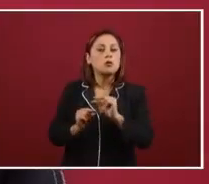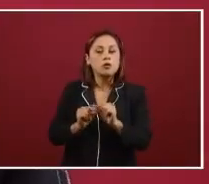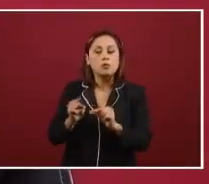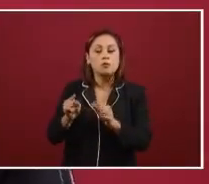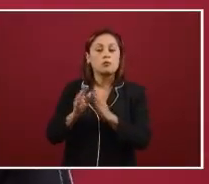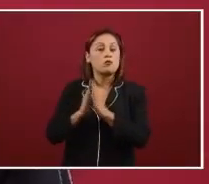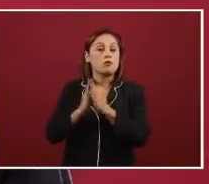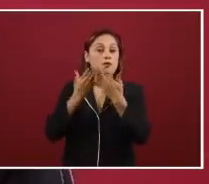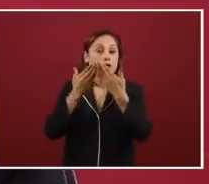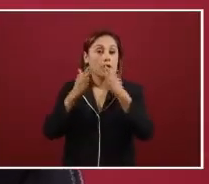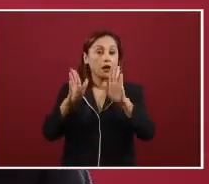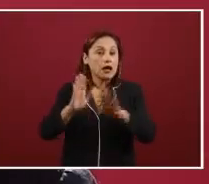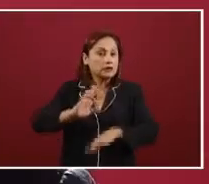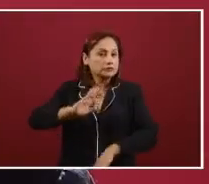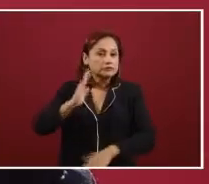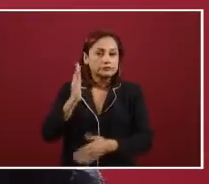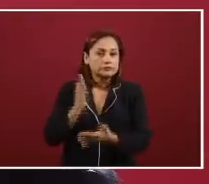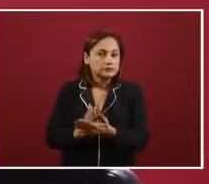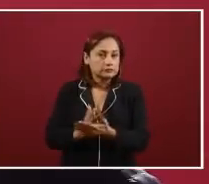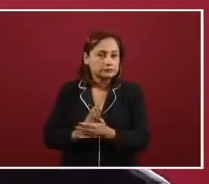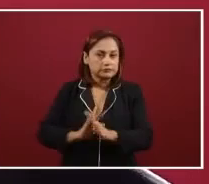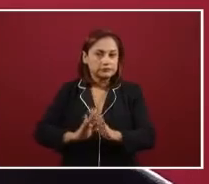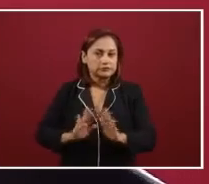puede estar